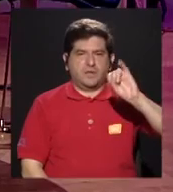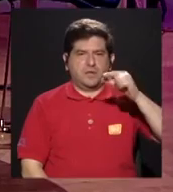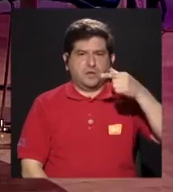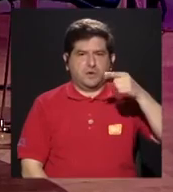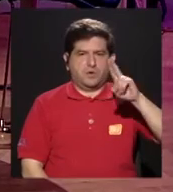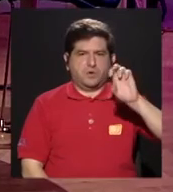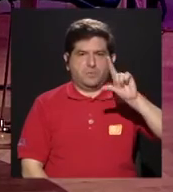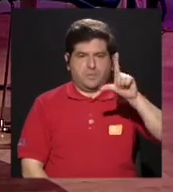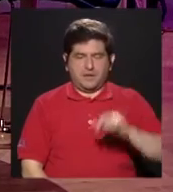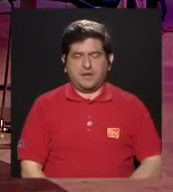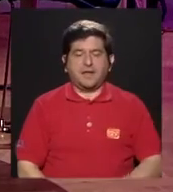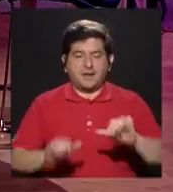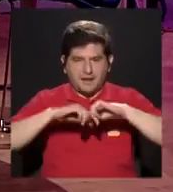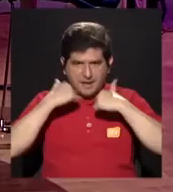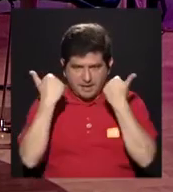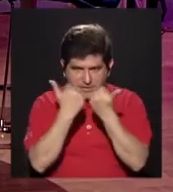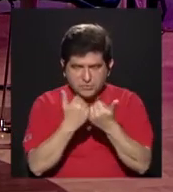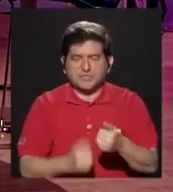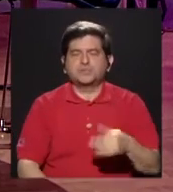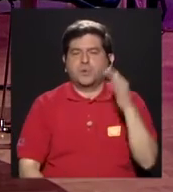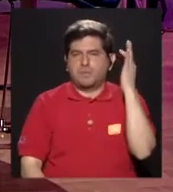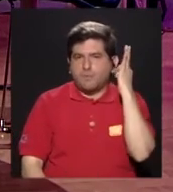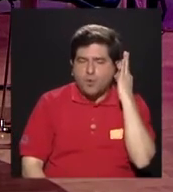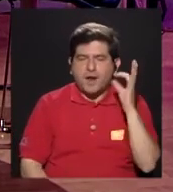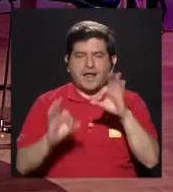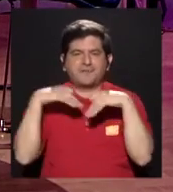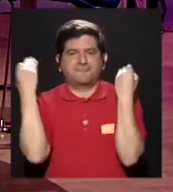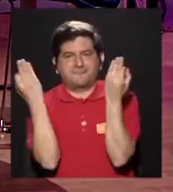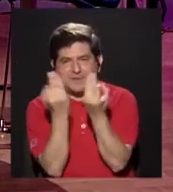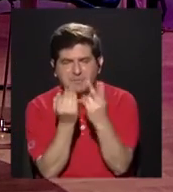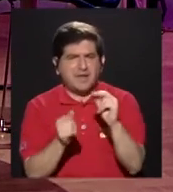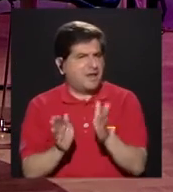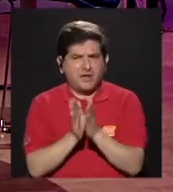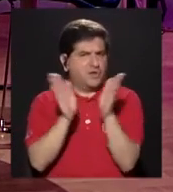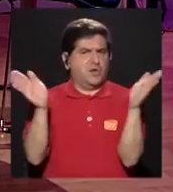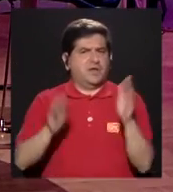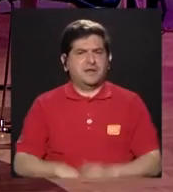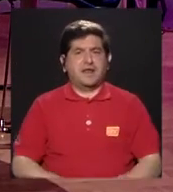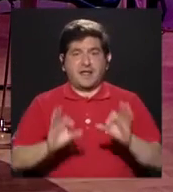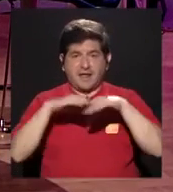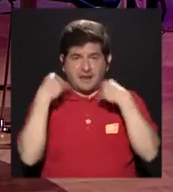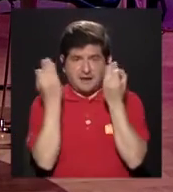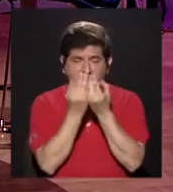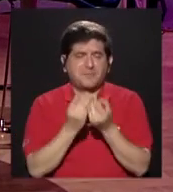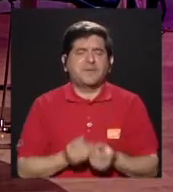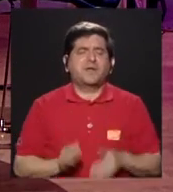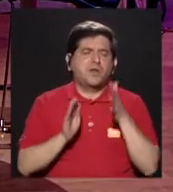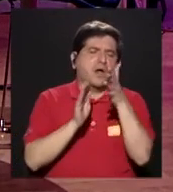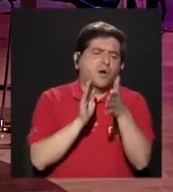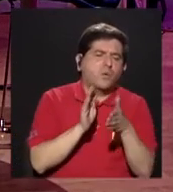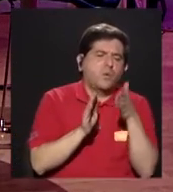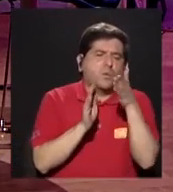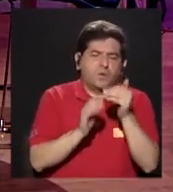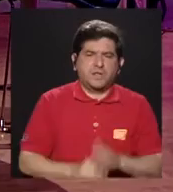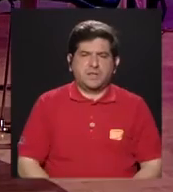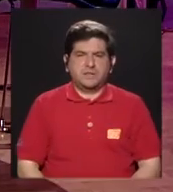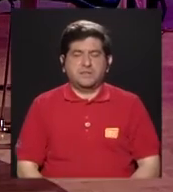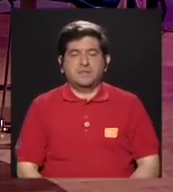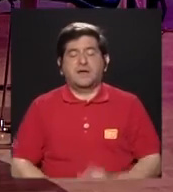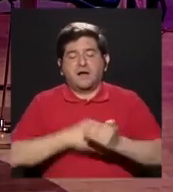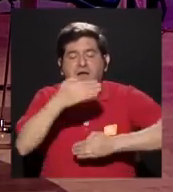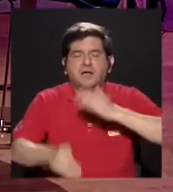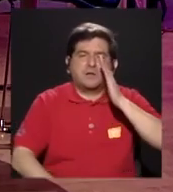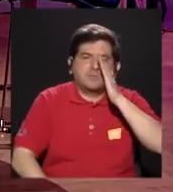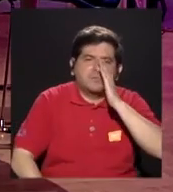asociación de mujer familia y no familia en general sino familia de cuido familiar y de maternidad